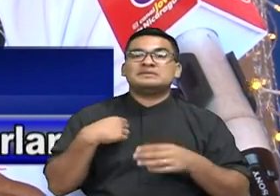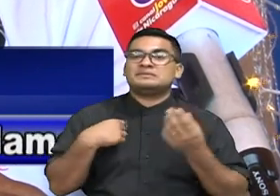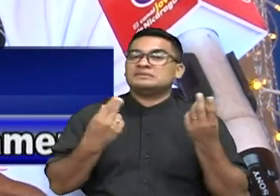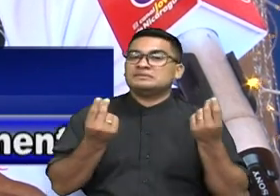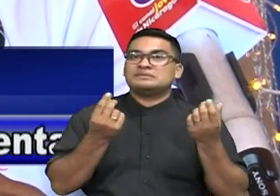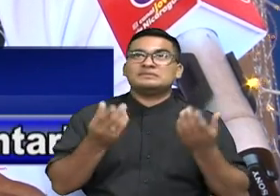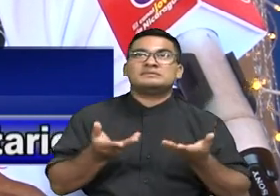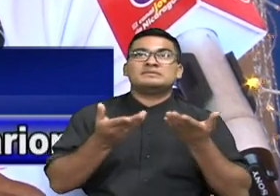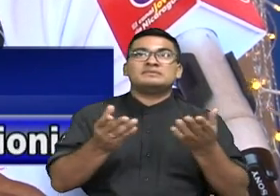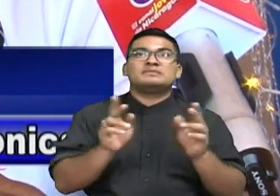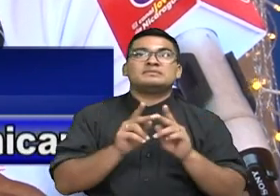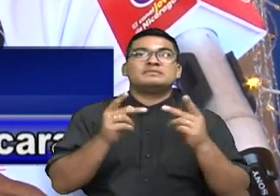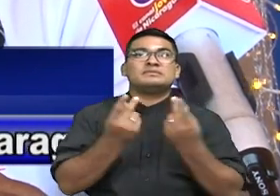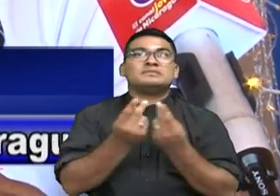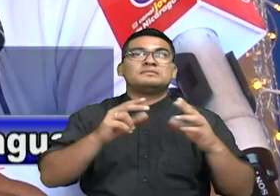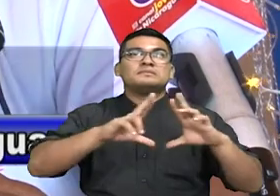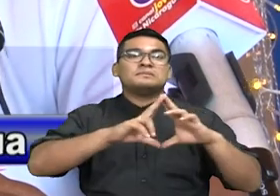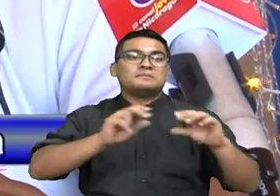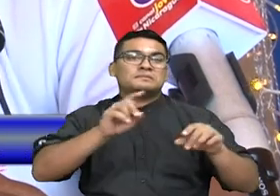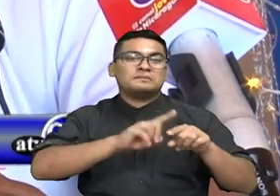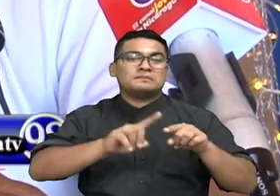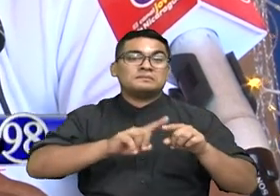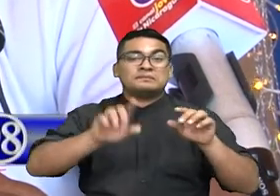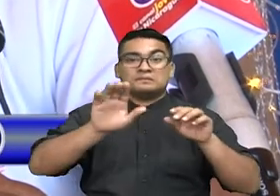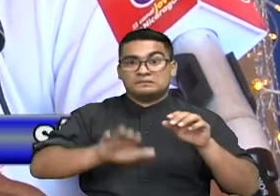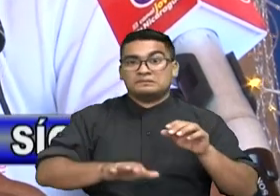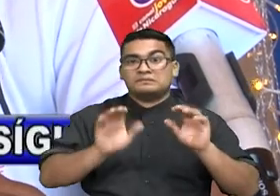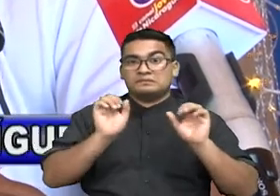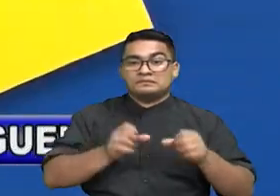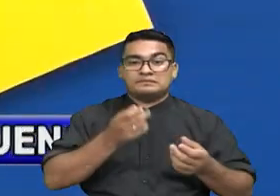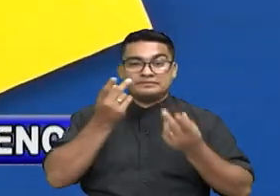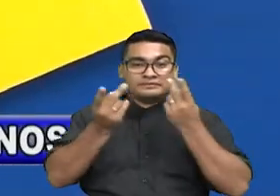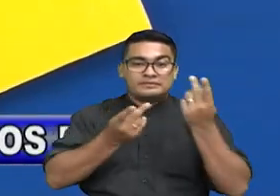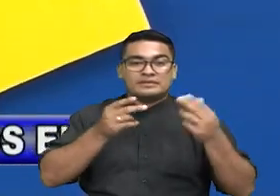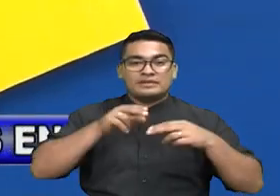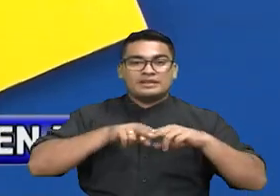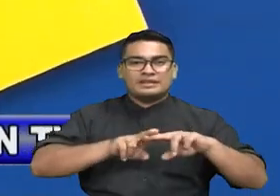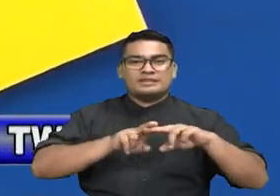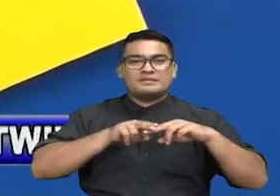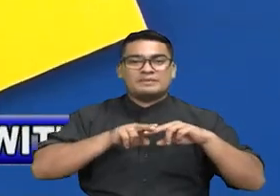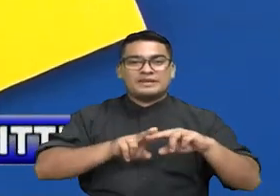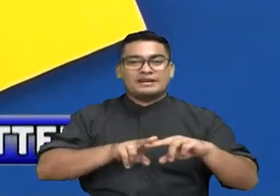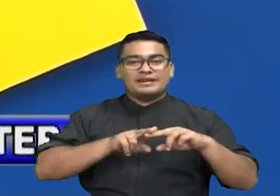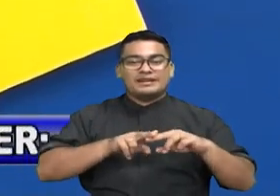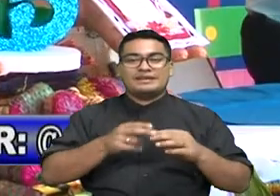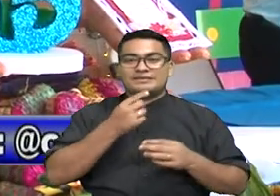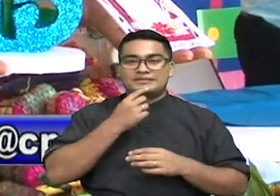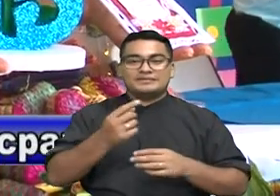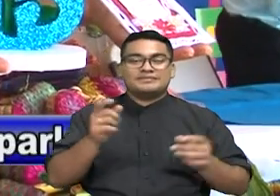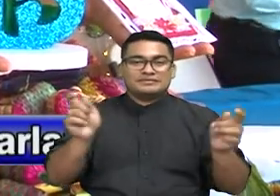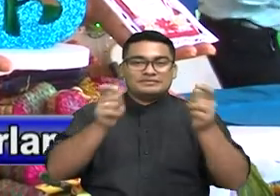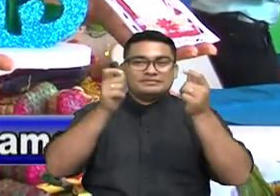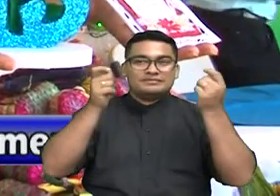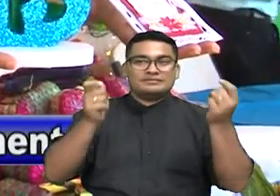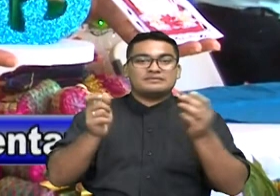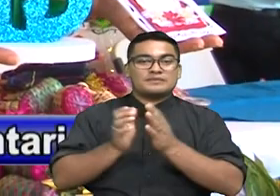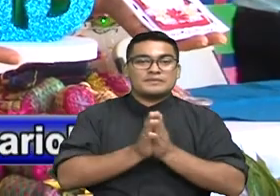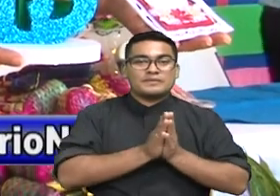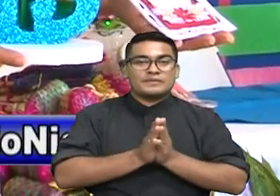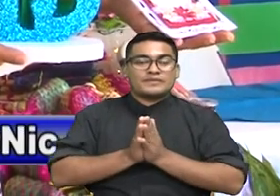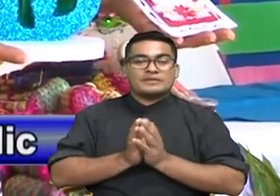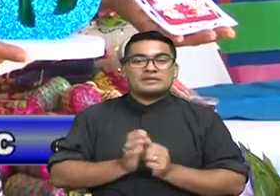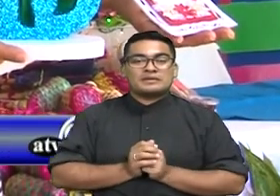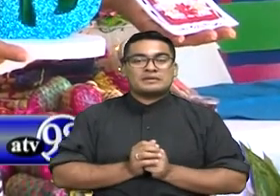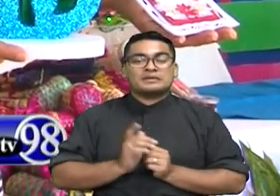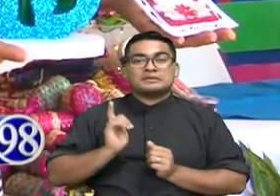pueblo de Nicaragua a buen precio para que visite el parque estos días de la fiesta de la Purísima.